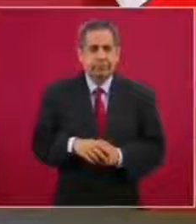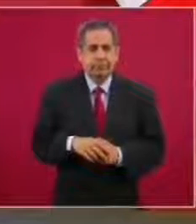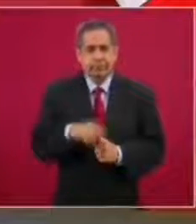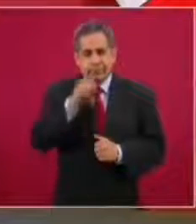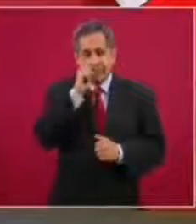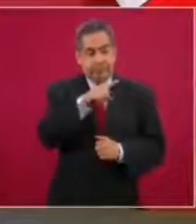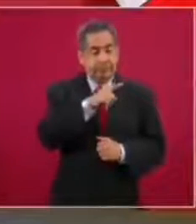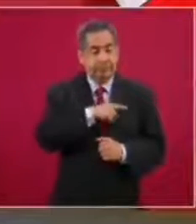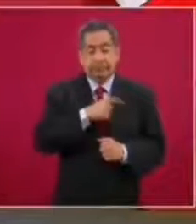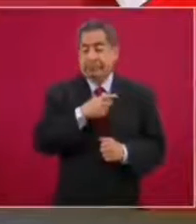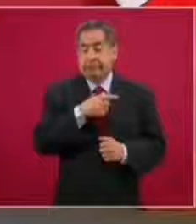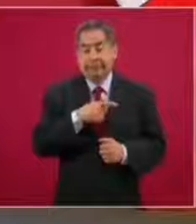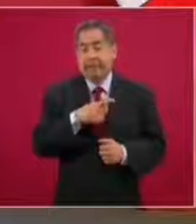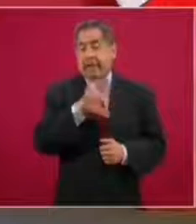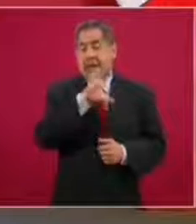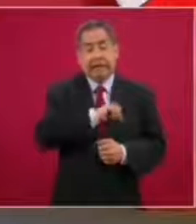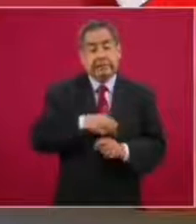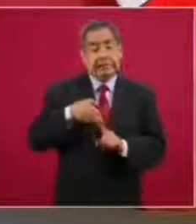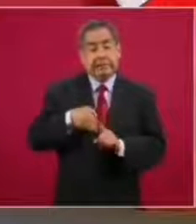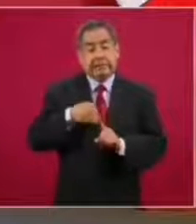También soy su cliente.